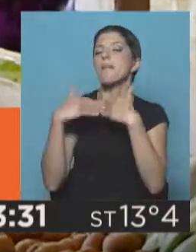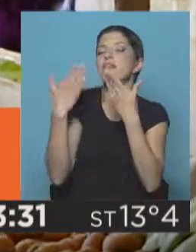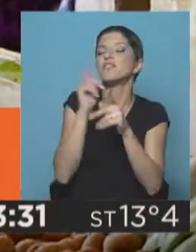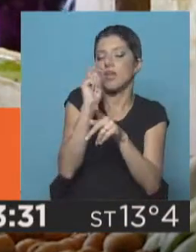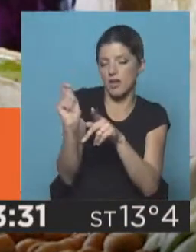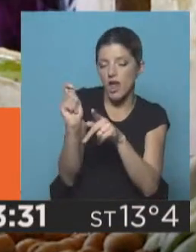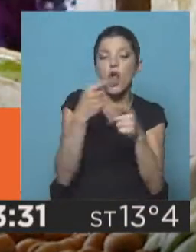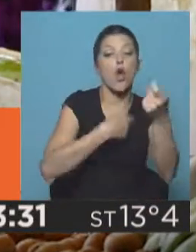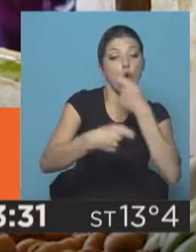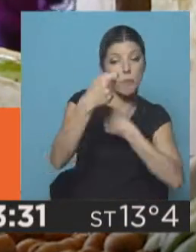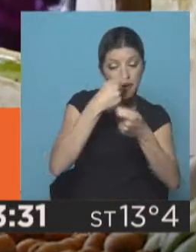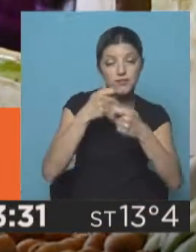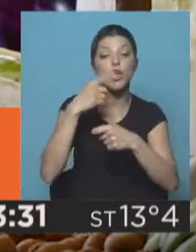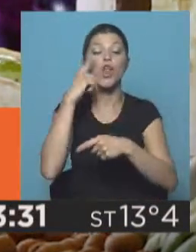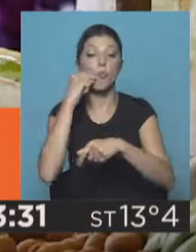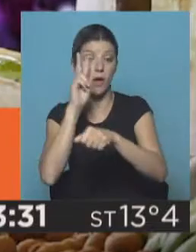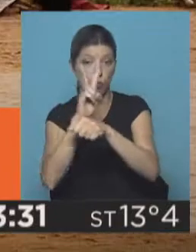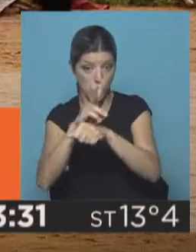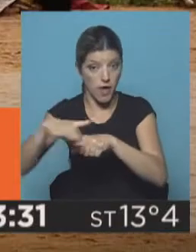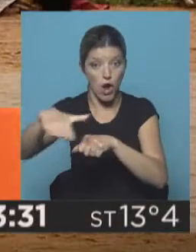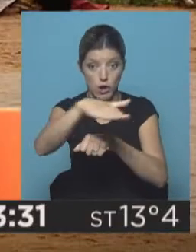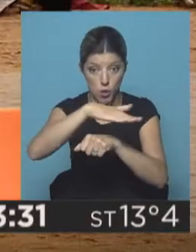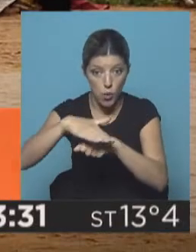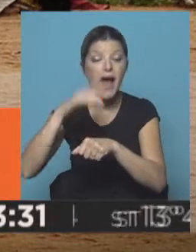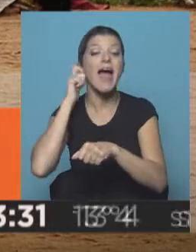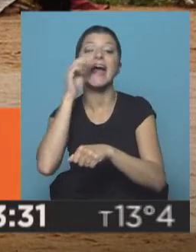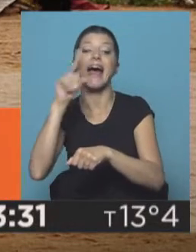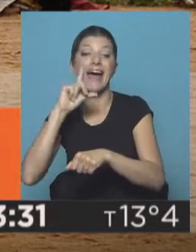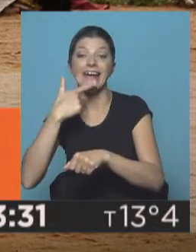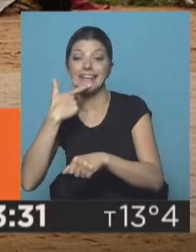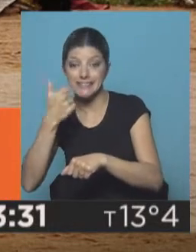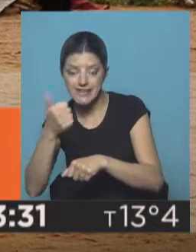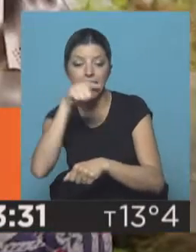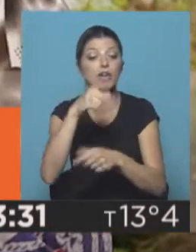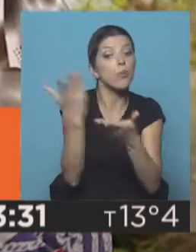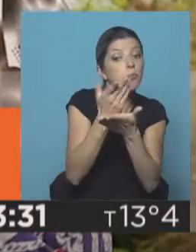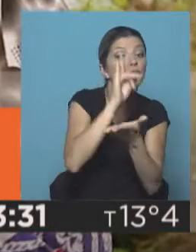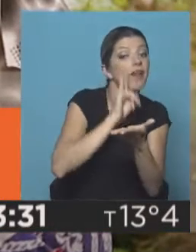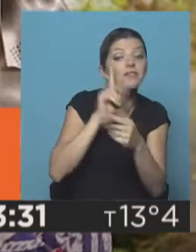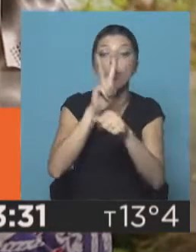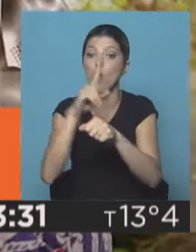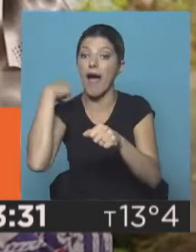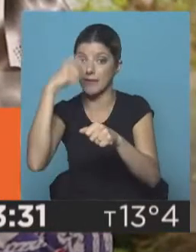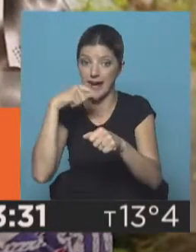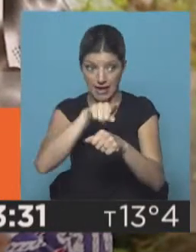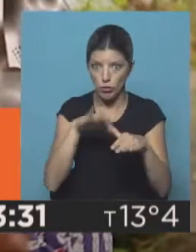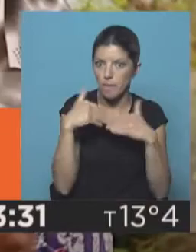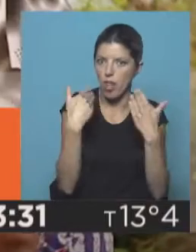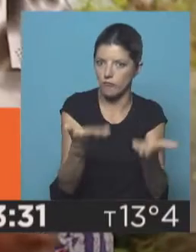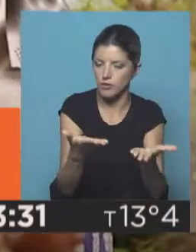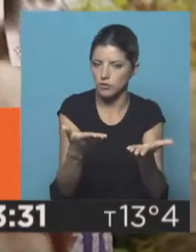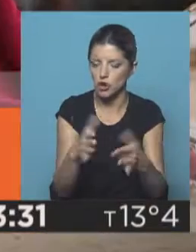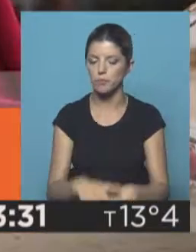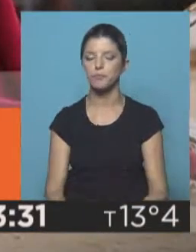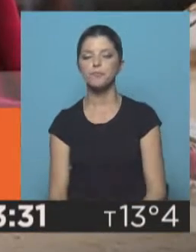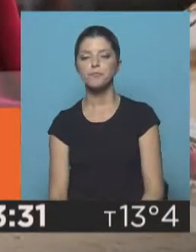comerciantes y pastores del condado de Garissa, que producen leche y crían ganado. El comercio establecido